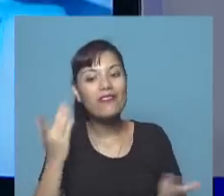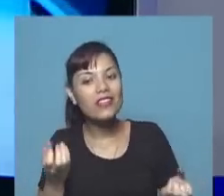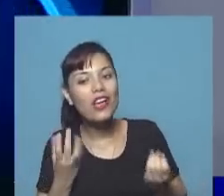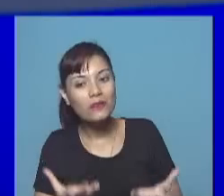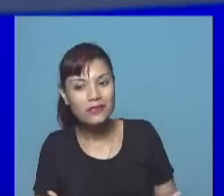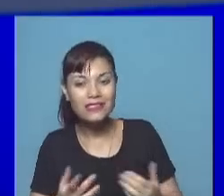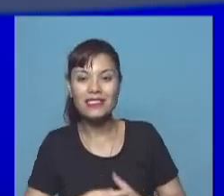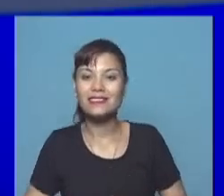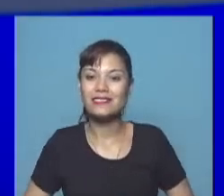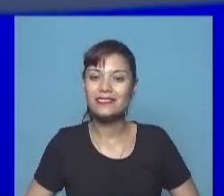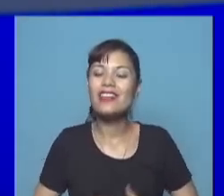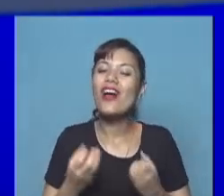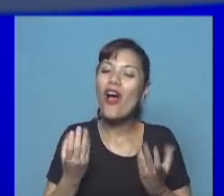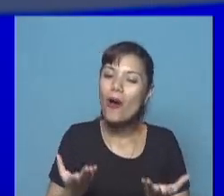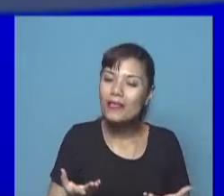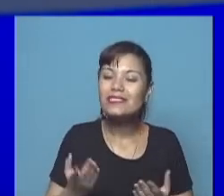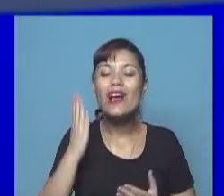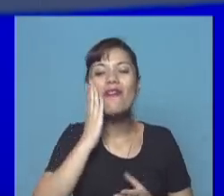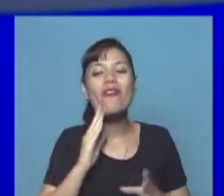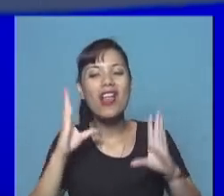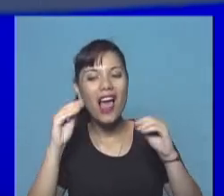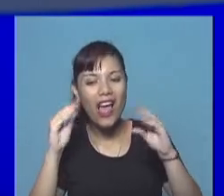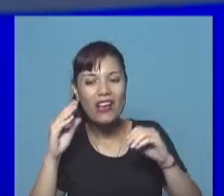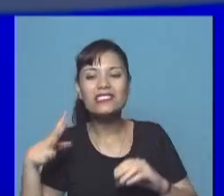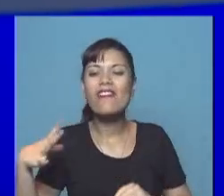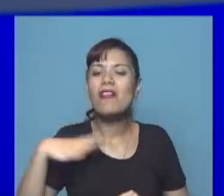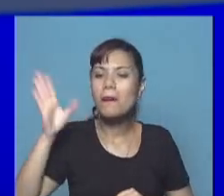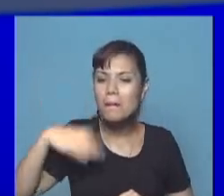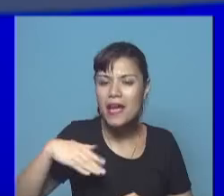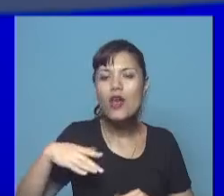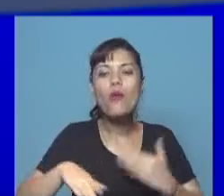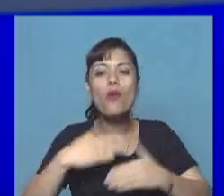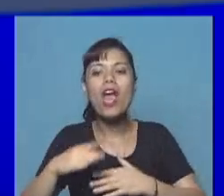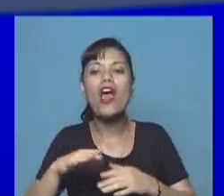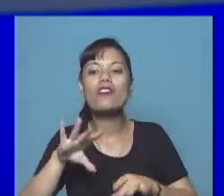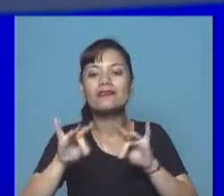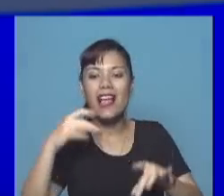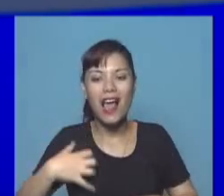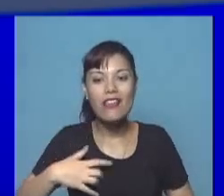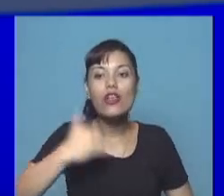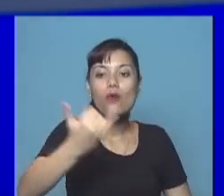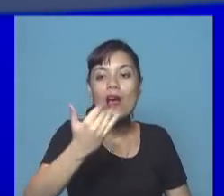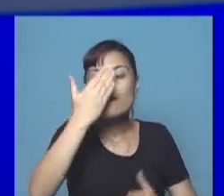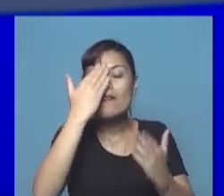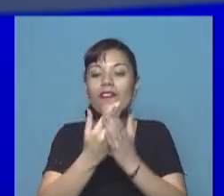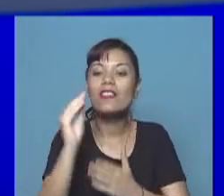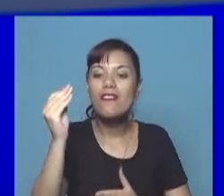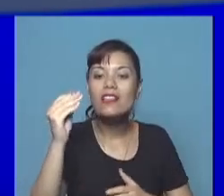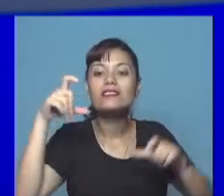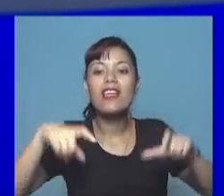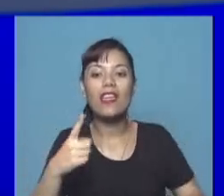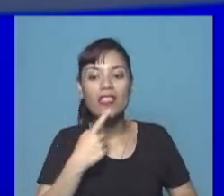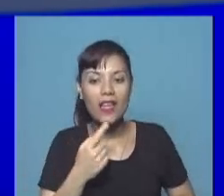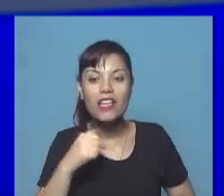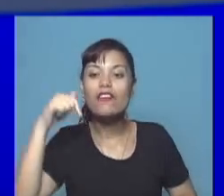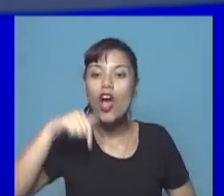va? ¿Cómo va, Pablo? Muy buenas noches. Falta menos para que juegue el seleccionado argentino. El jueves lo hará frente a Brasil en el Monumental